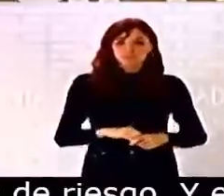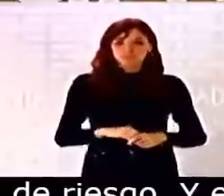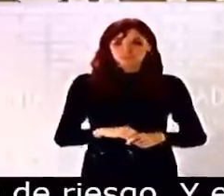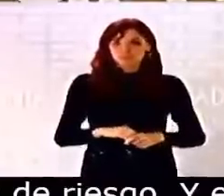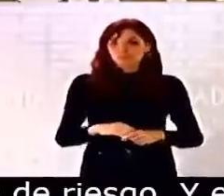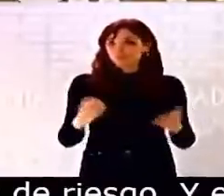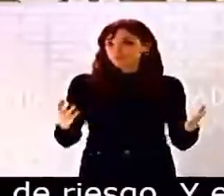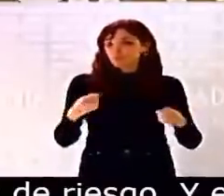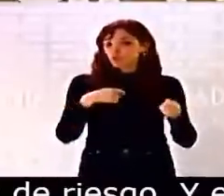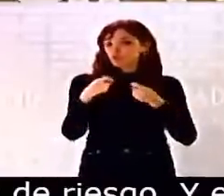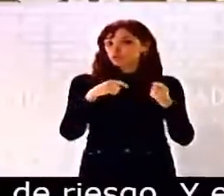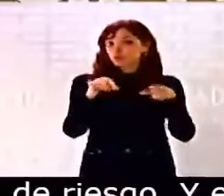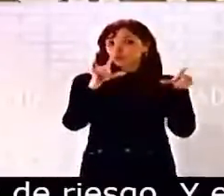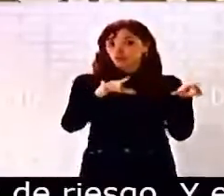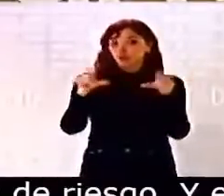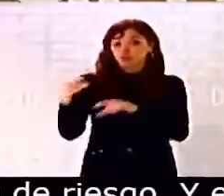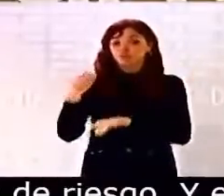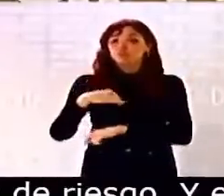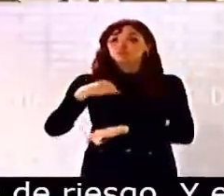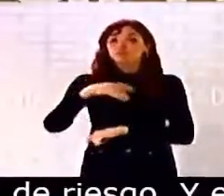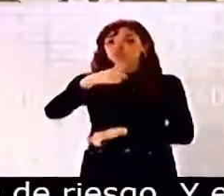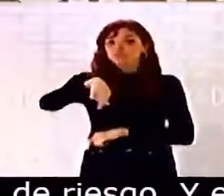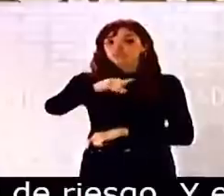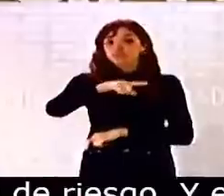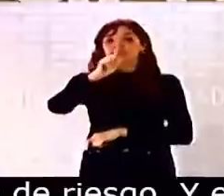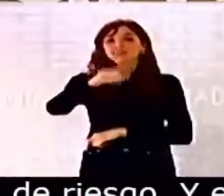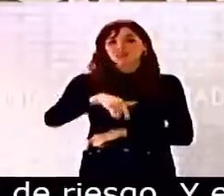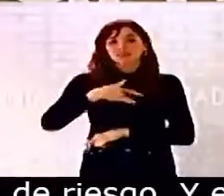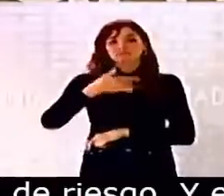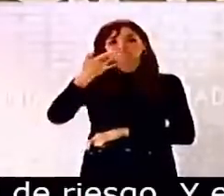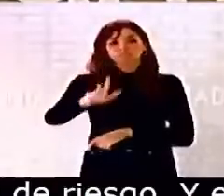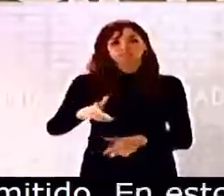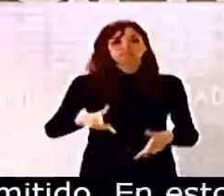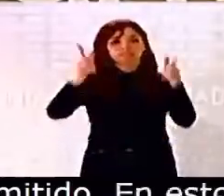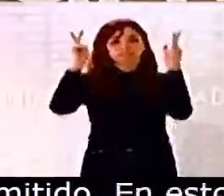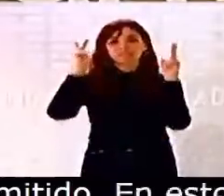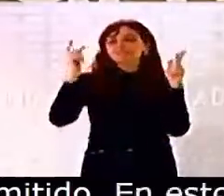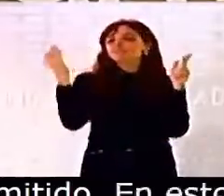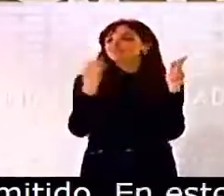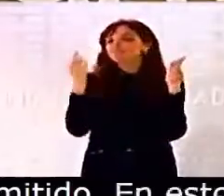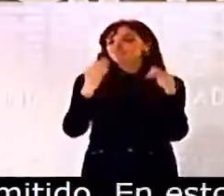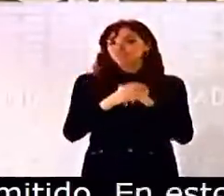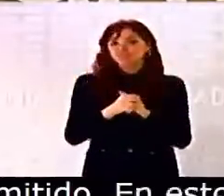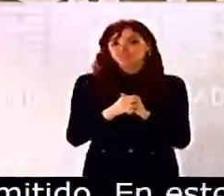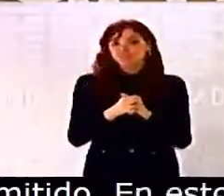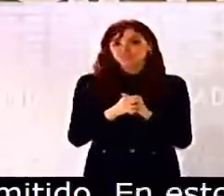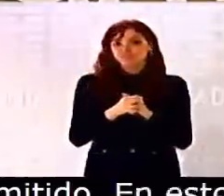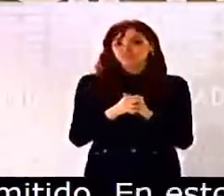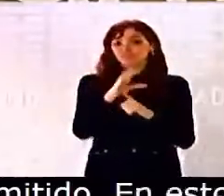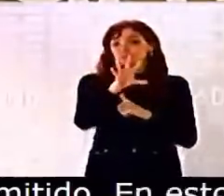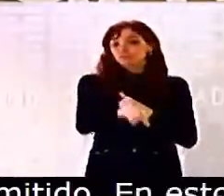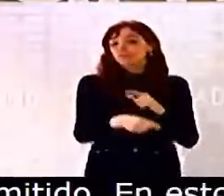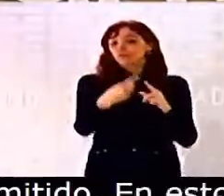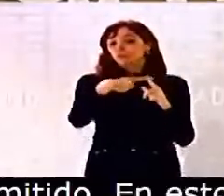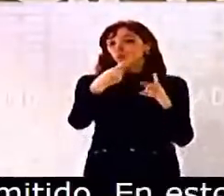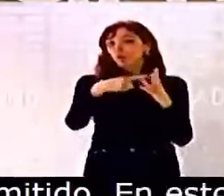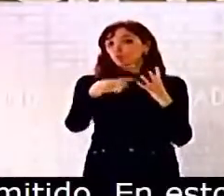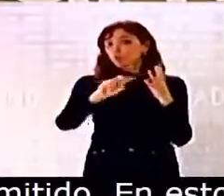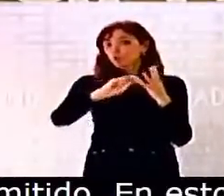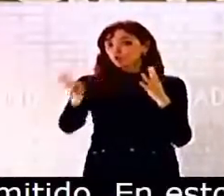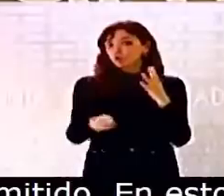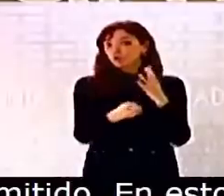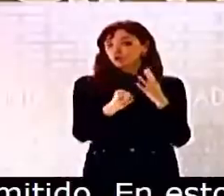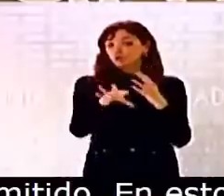En estos comercios se permitirá también la recogida de aquellos productos que